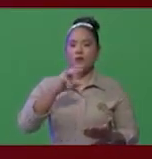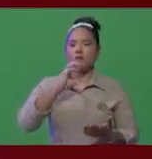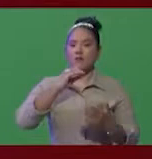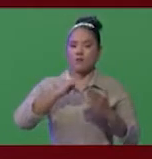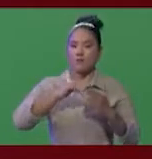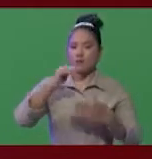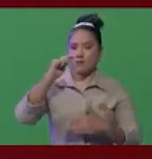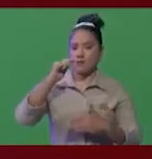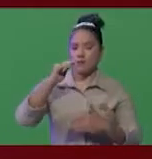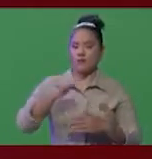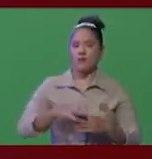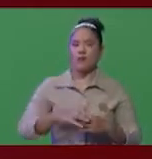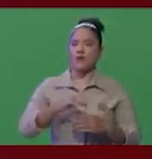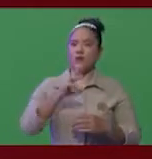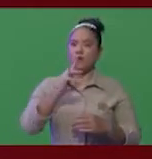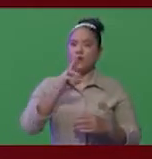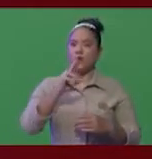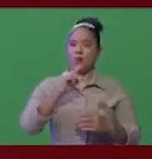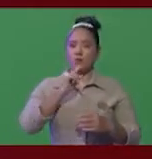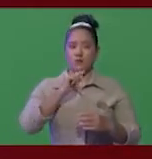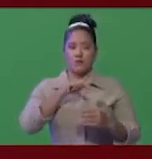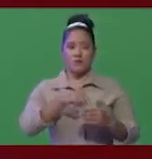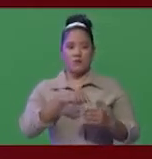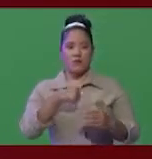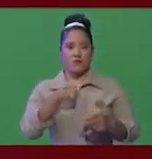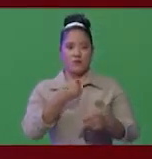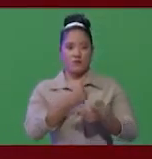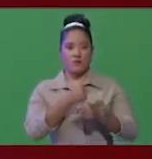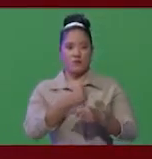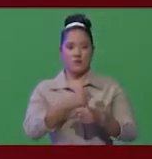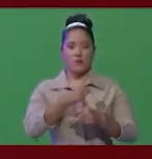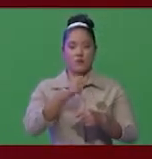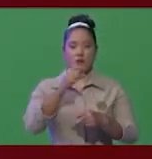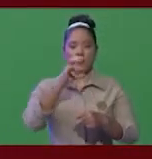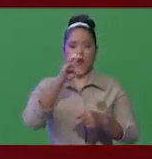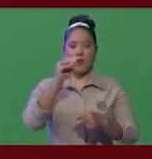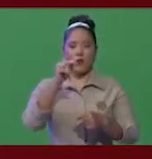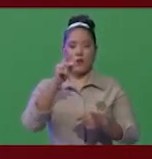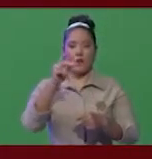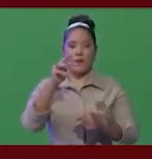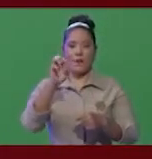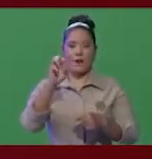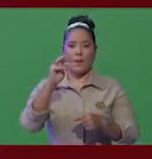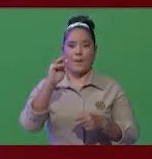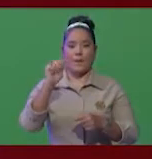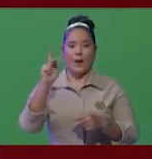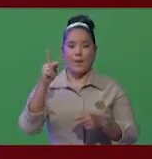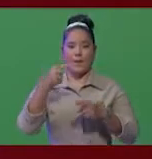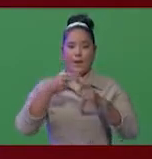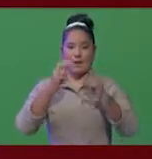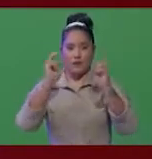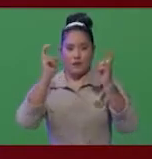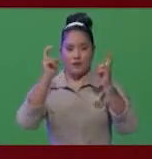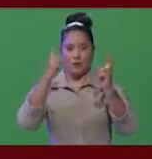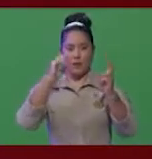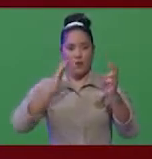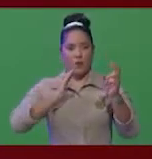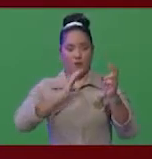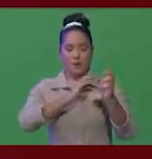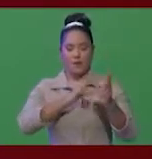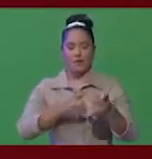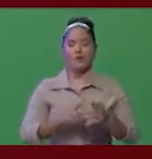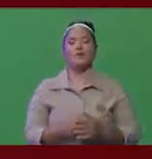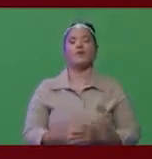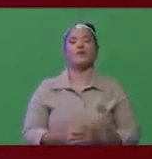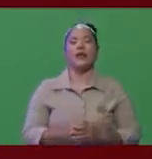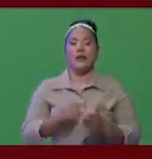no necesariamente tiene que ser de carrera. Okay. Pueden ser ahora mismo con la modalidad de empleados que tenemos, que son los temporales.